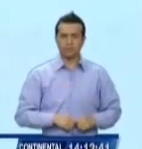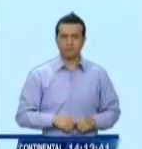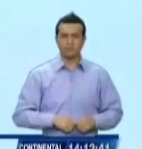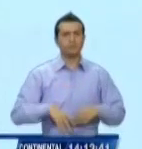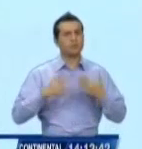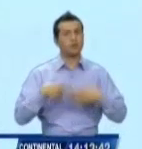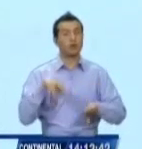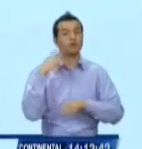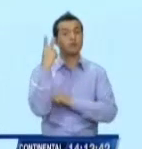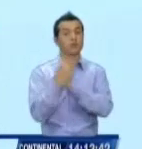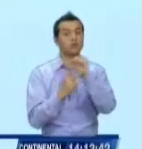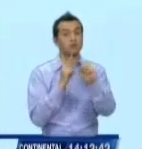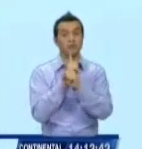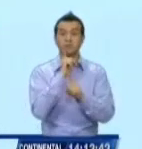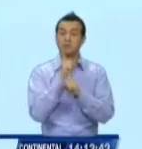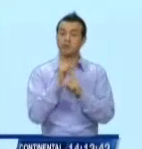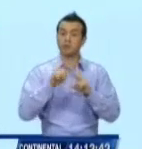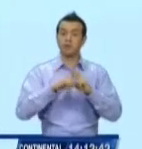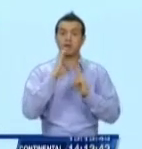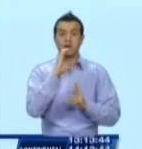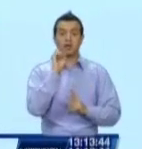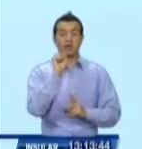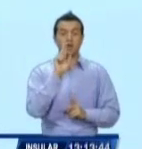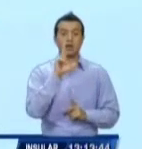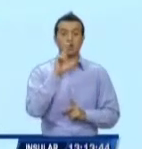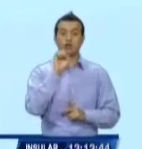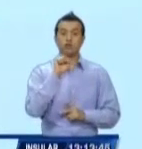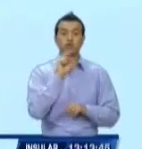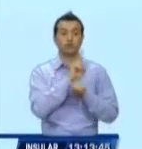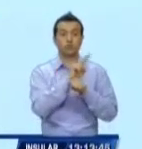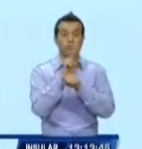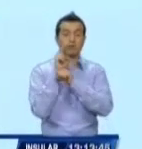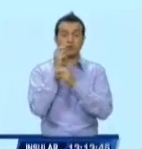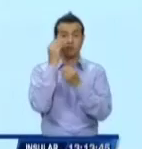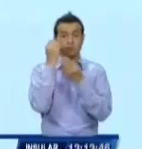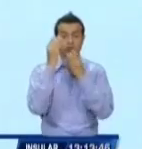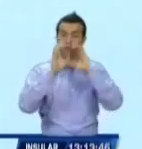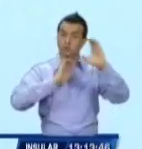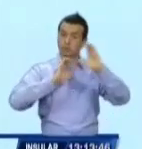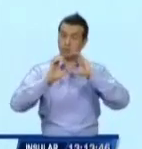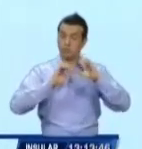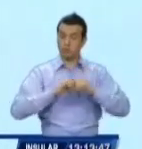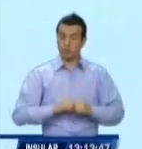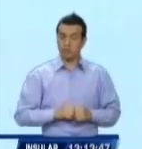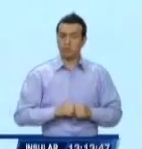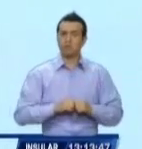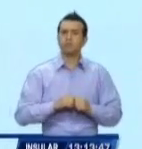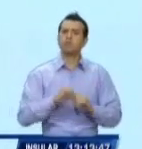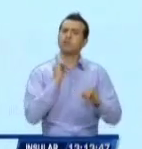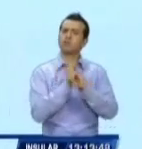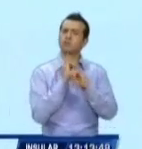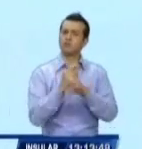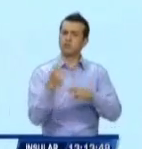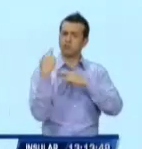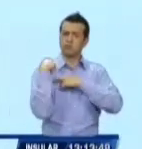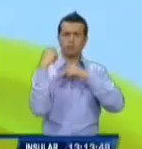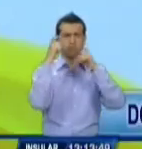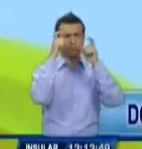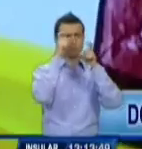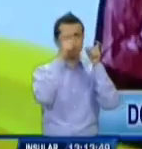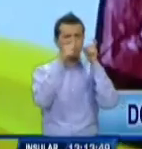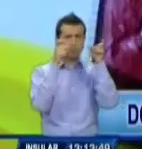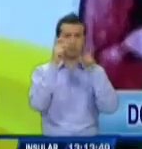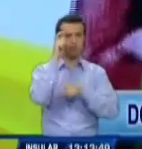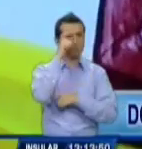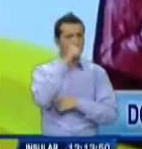Han transcurrido 2 años desde la posesión de Carlos Ochoa como superintendente de la información y la comunicación, una entidad creada para supervisar el cumplimiento